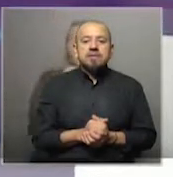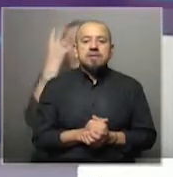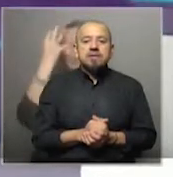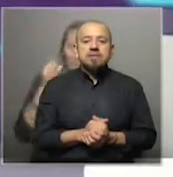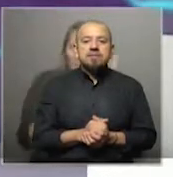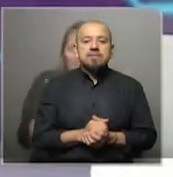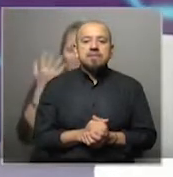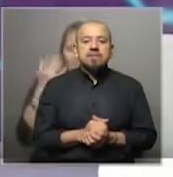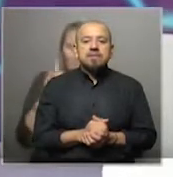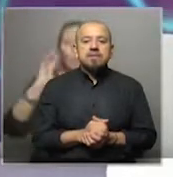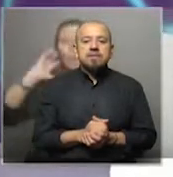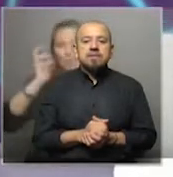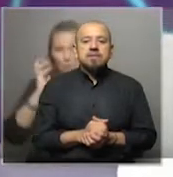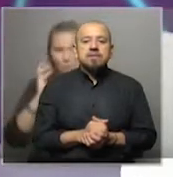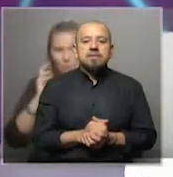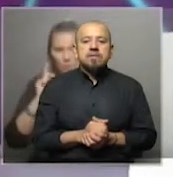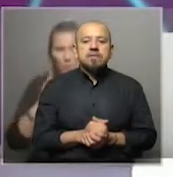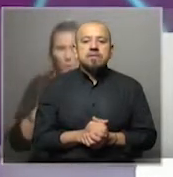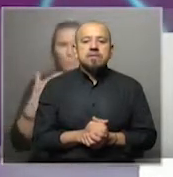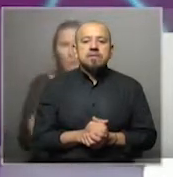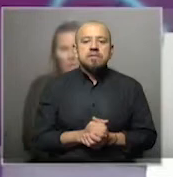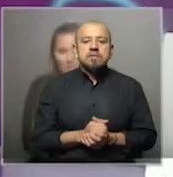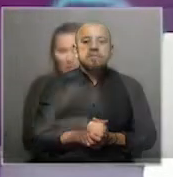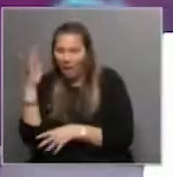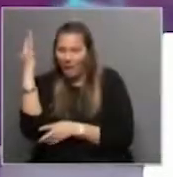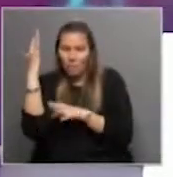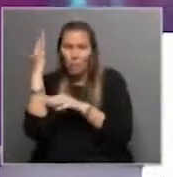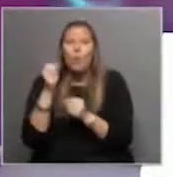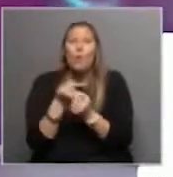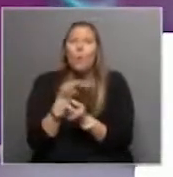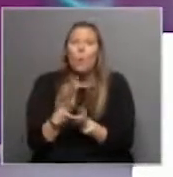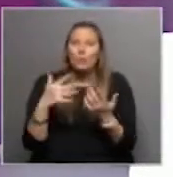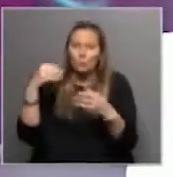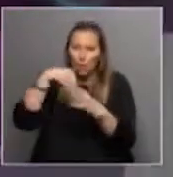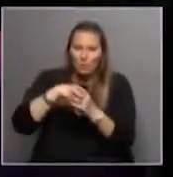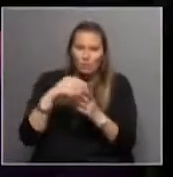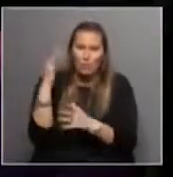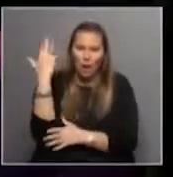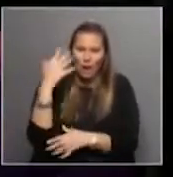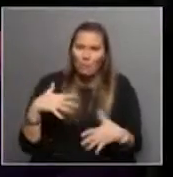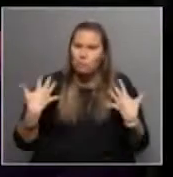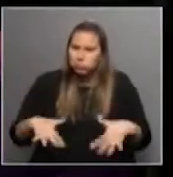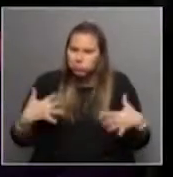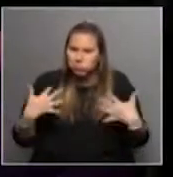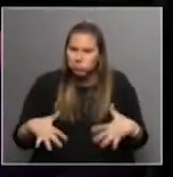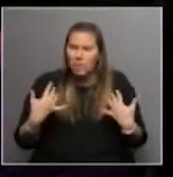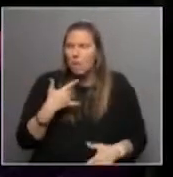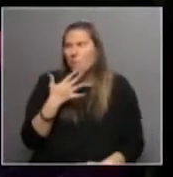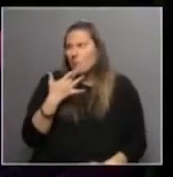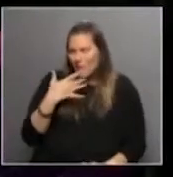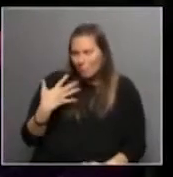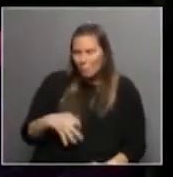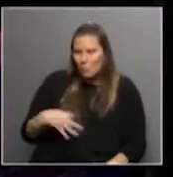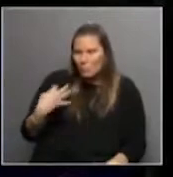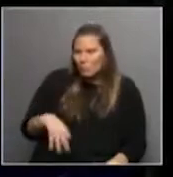de darnos frutos De darnos madera cuántas cosas se mueve ahí es maravilloso No es